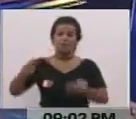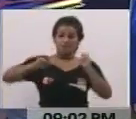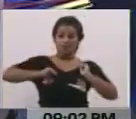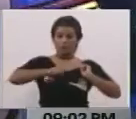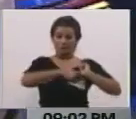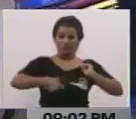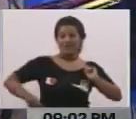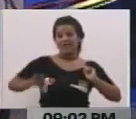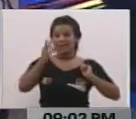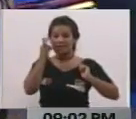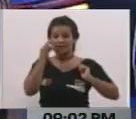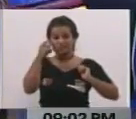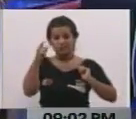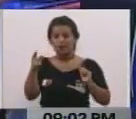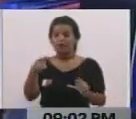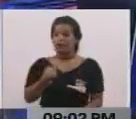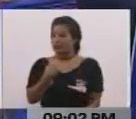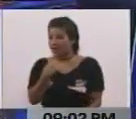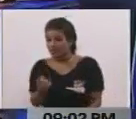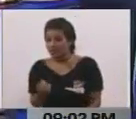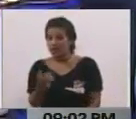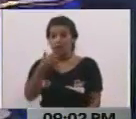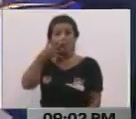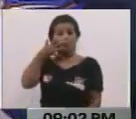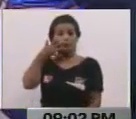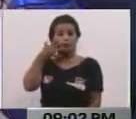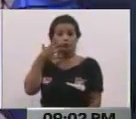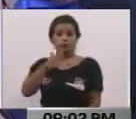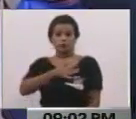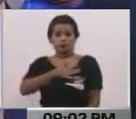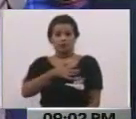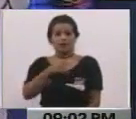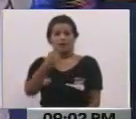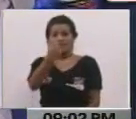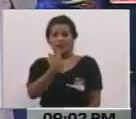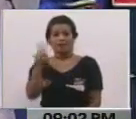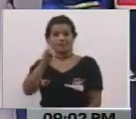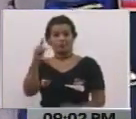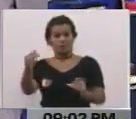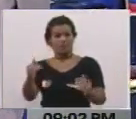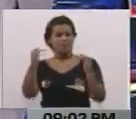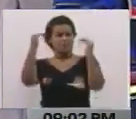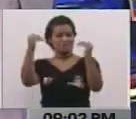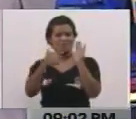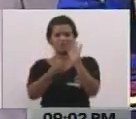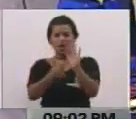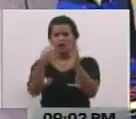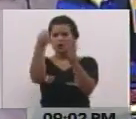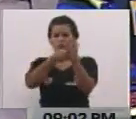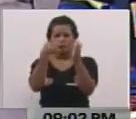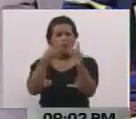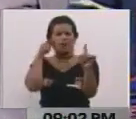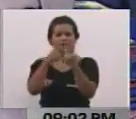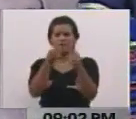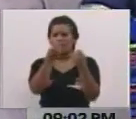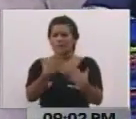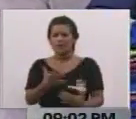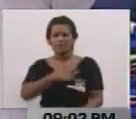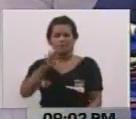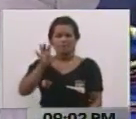dije que para mí era un orgullo primero representar a Venezuela y dejarlo en lo más alto, luchar por dejar los colores de mi